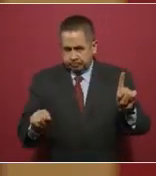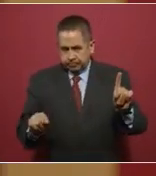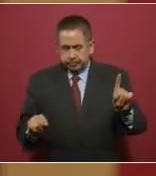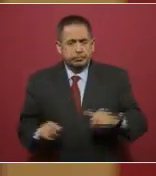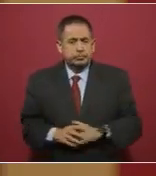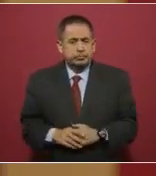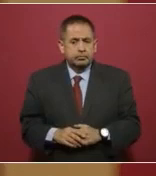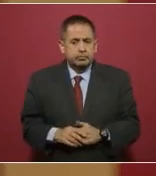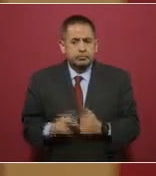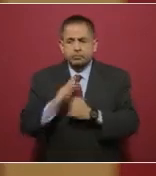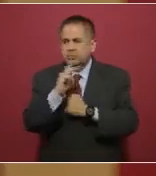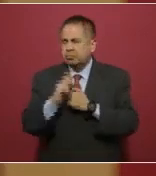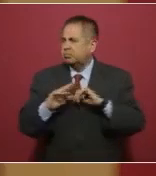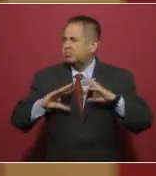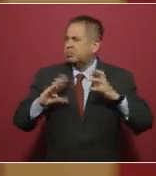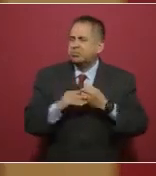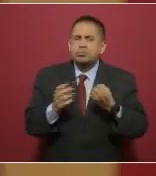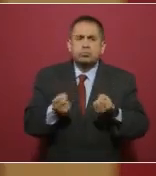En el país van a haber